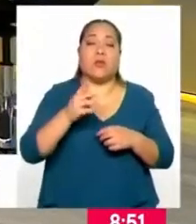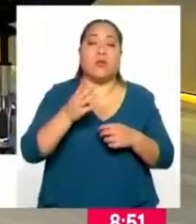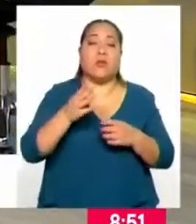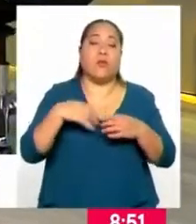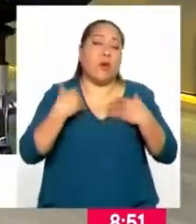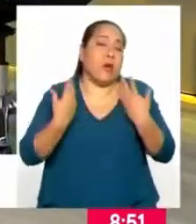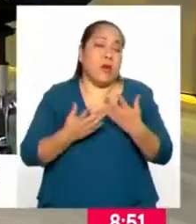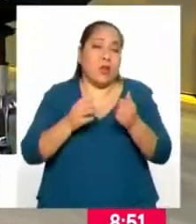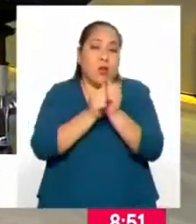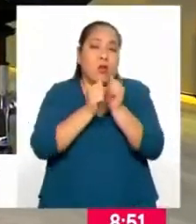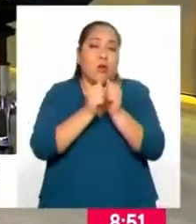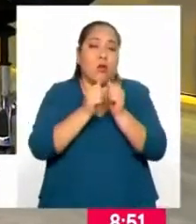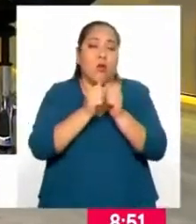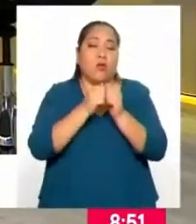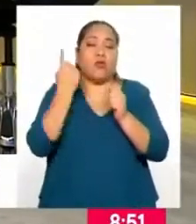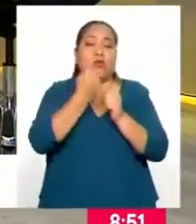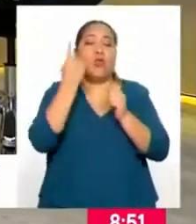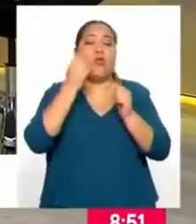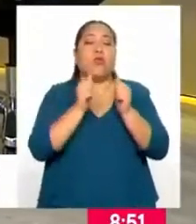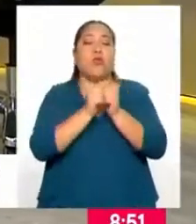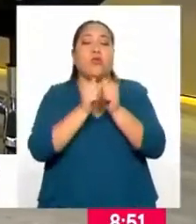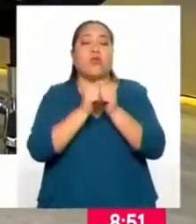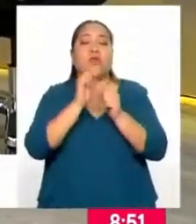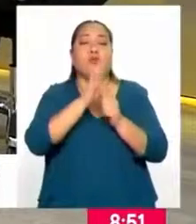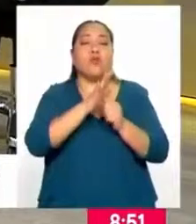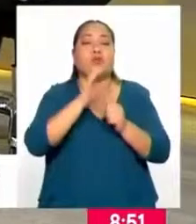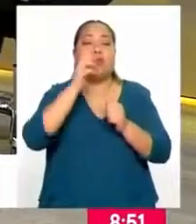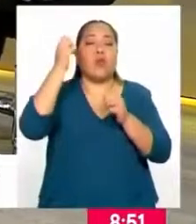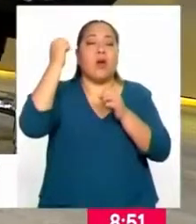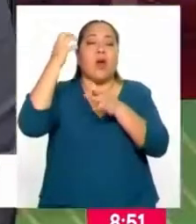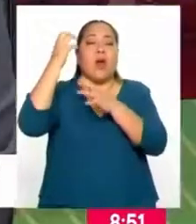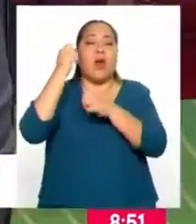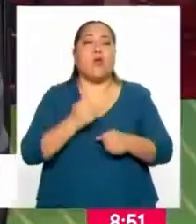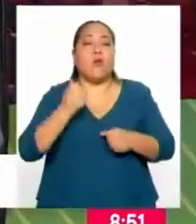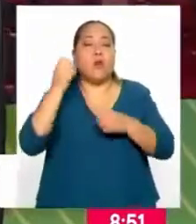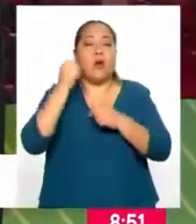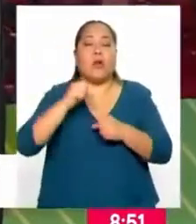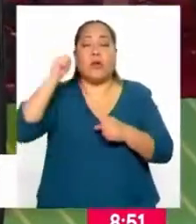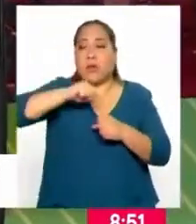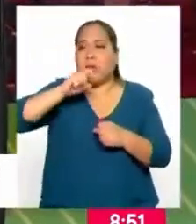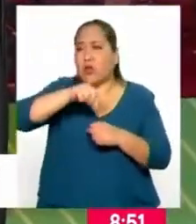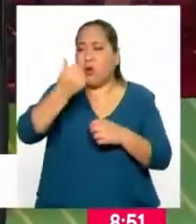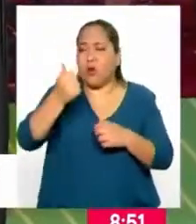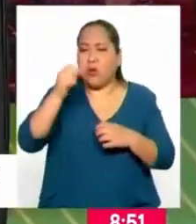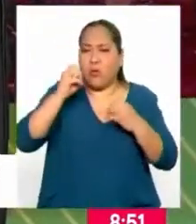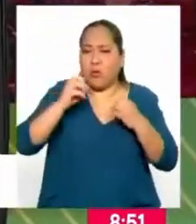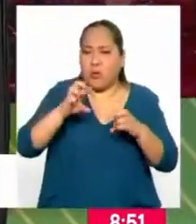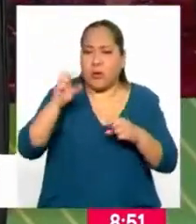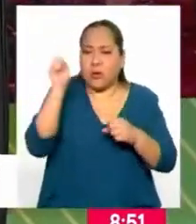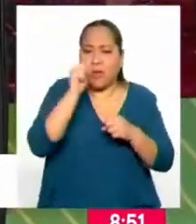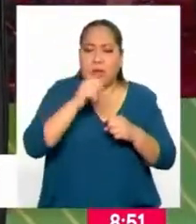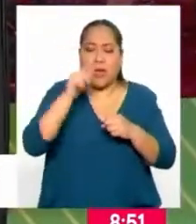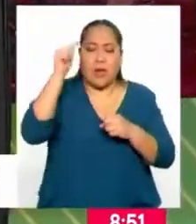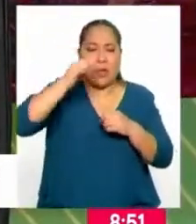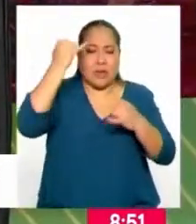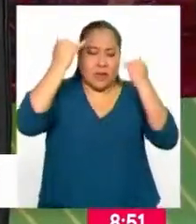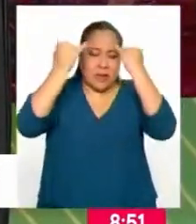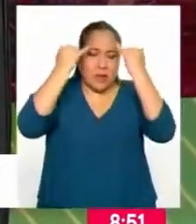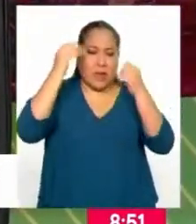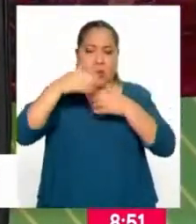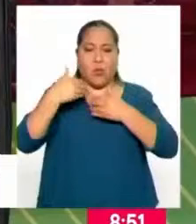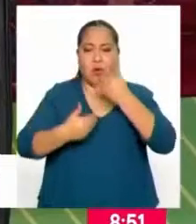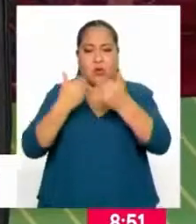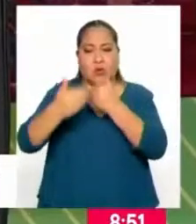abogado. ¿Es esa otra posibilidad? Bueno, sí, en efecto, en el marco de este proceso,